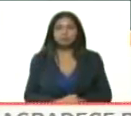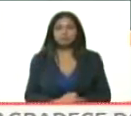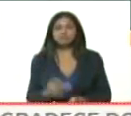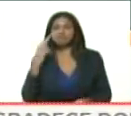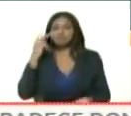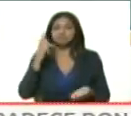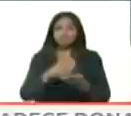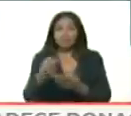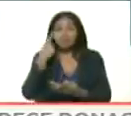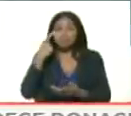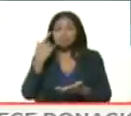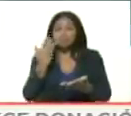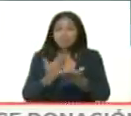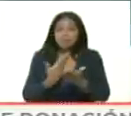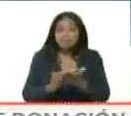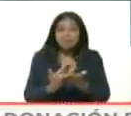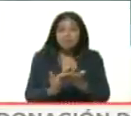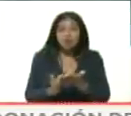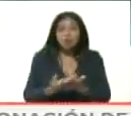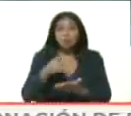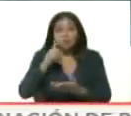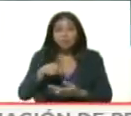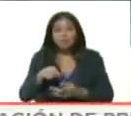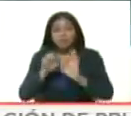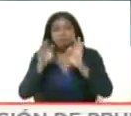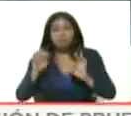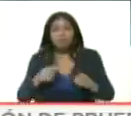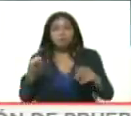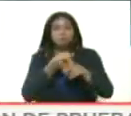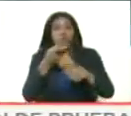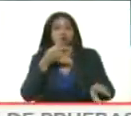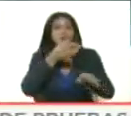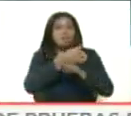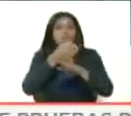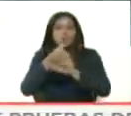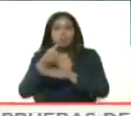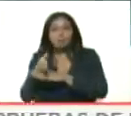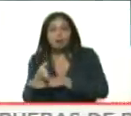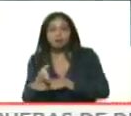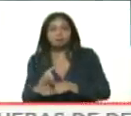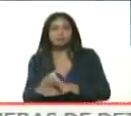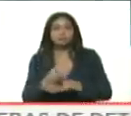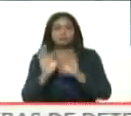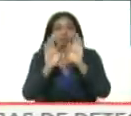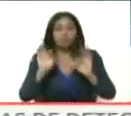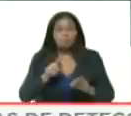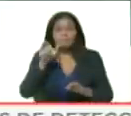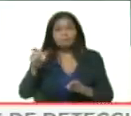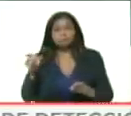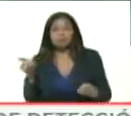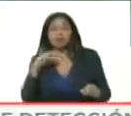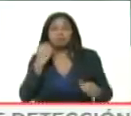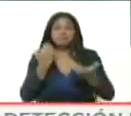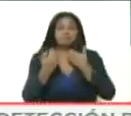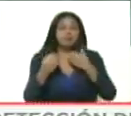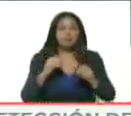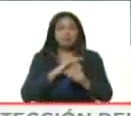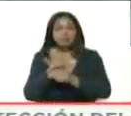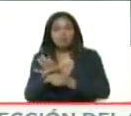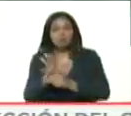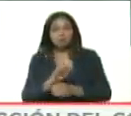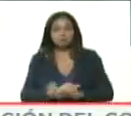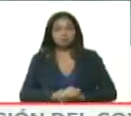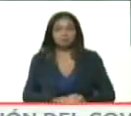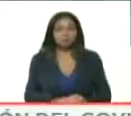presencia el método de la búsqueda de potenciales personas contagiadas con el